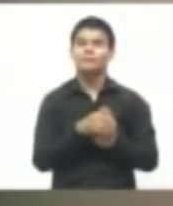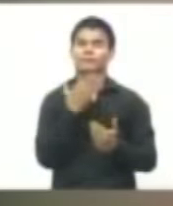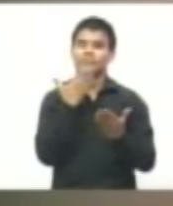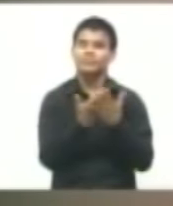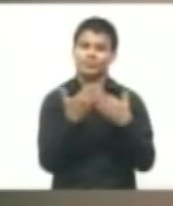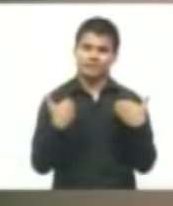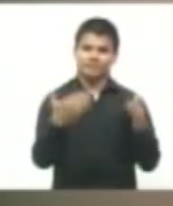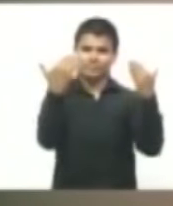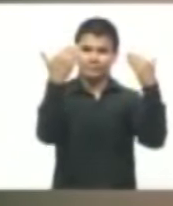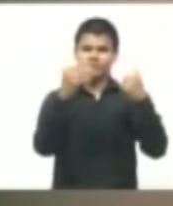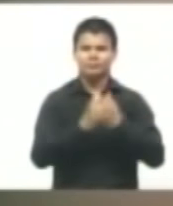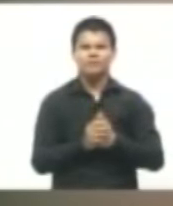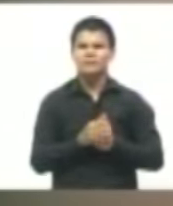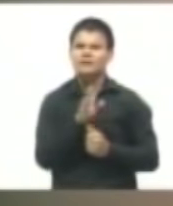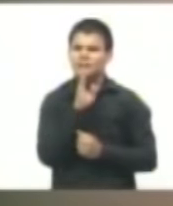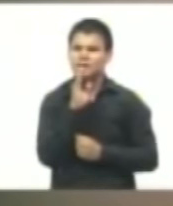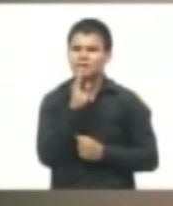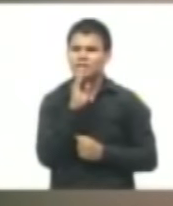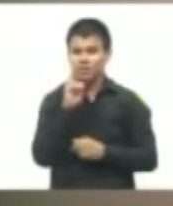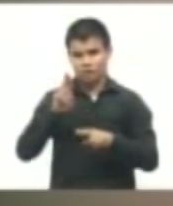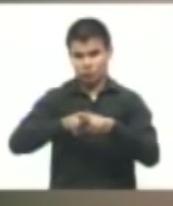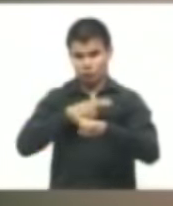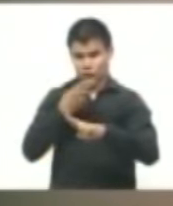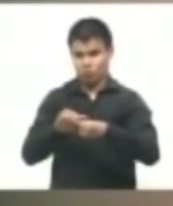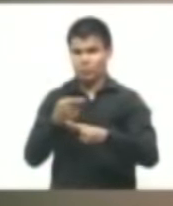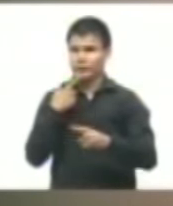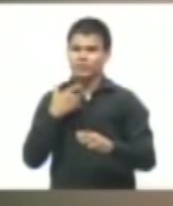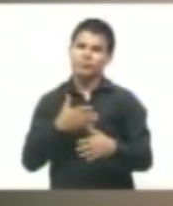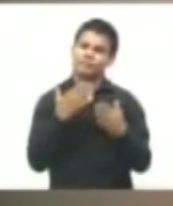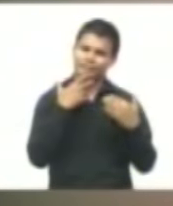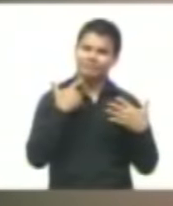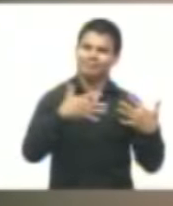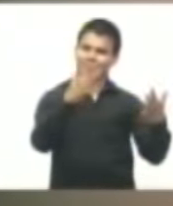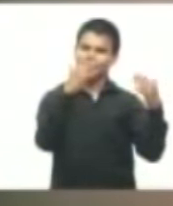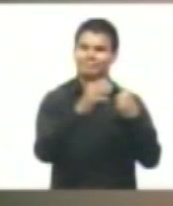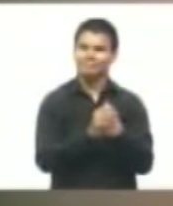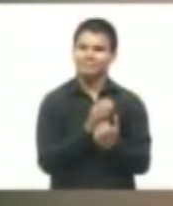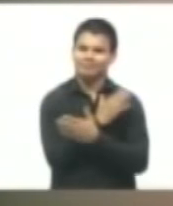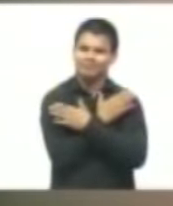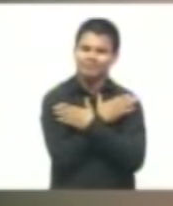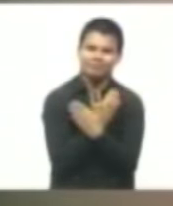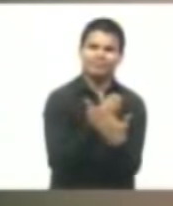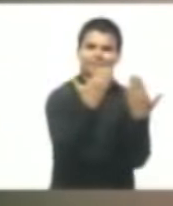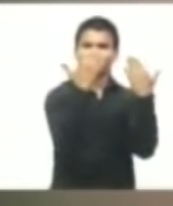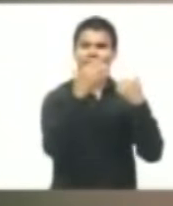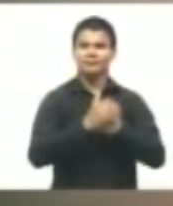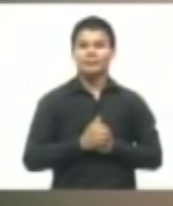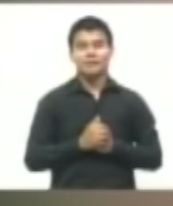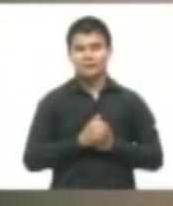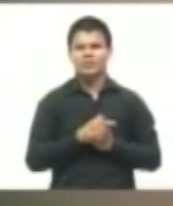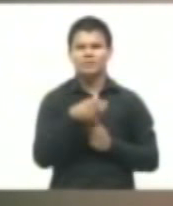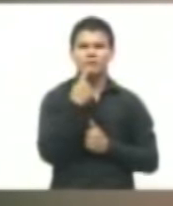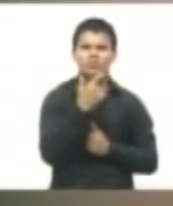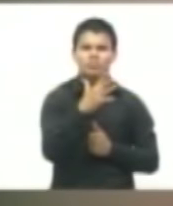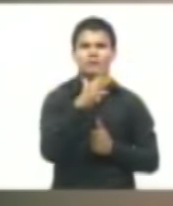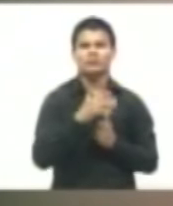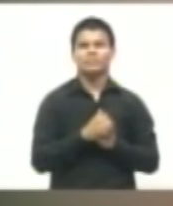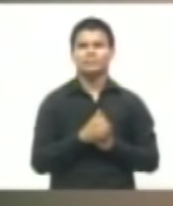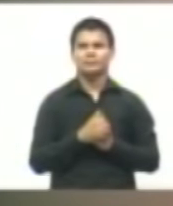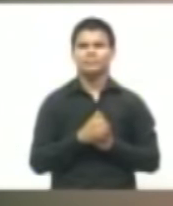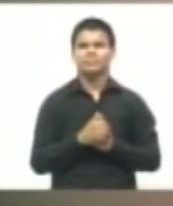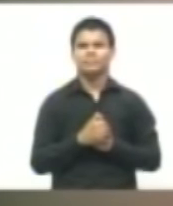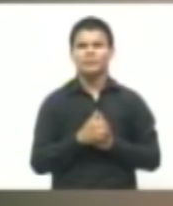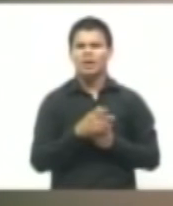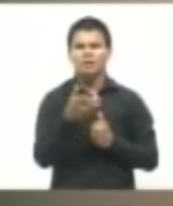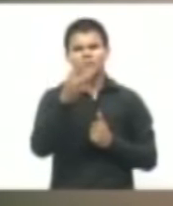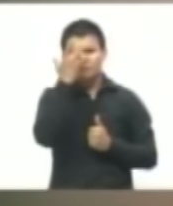por su sobrino José Gabriel Coley Pérez y por supuesto sus hijos Edgardo Sánchez, Mabel Sánchez y José Daniel Sánchez Pérez, quien se encuentra